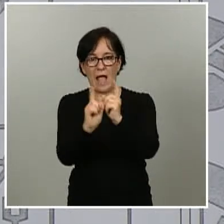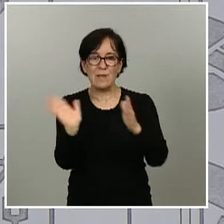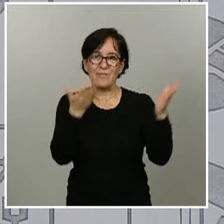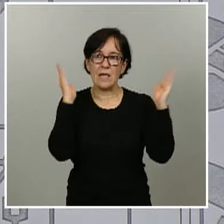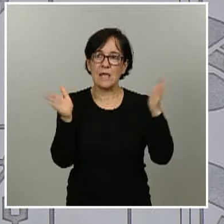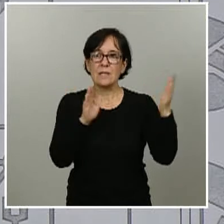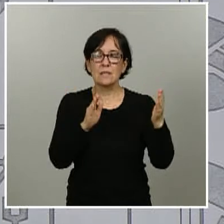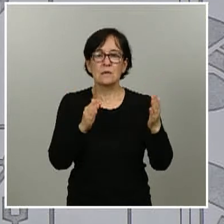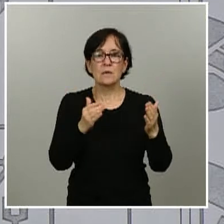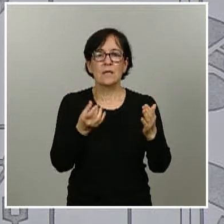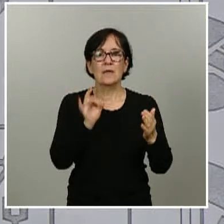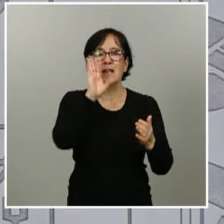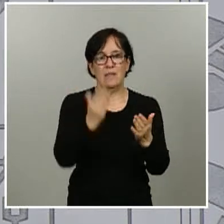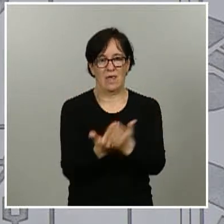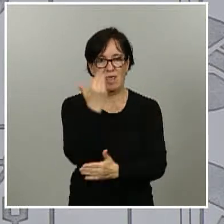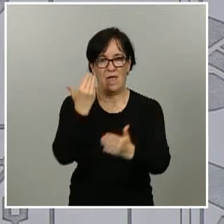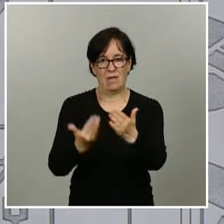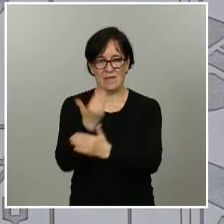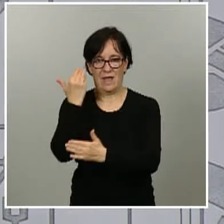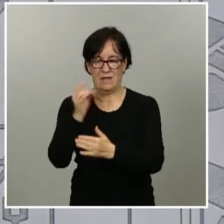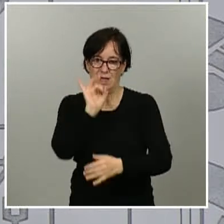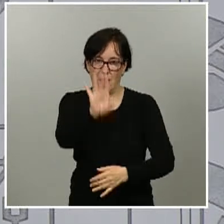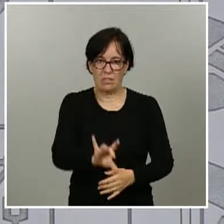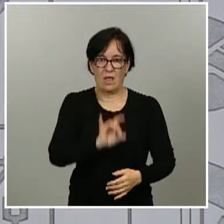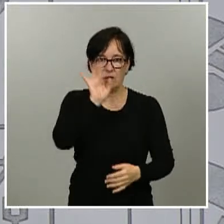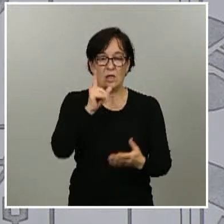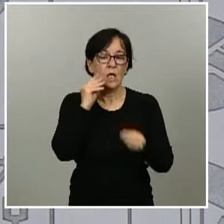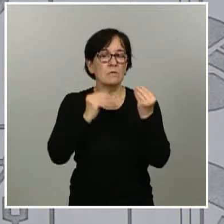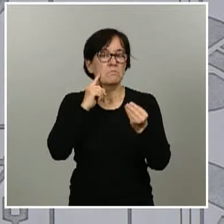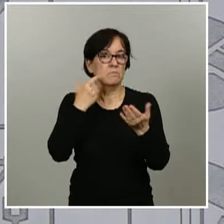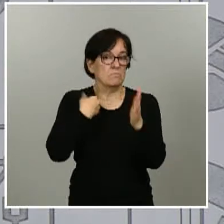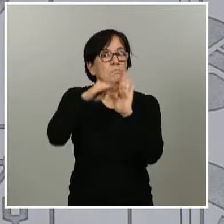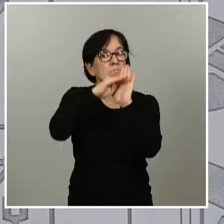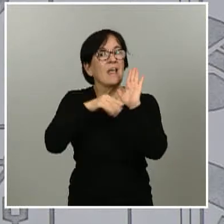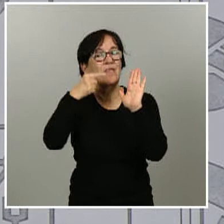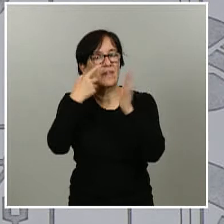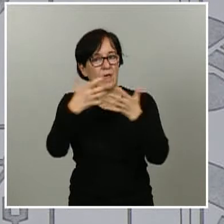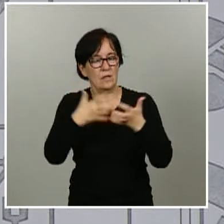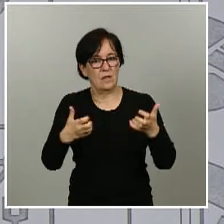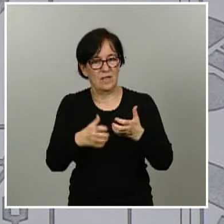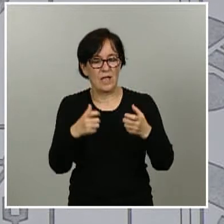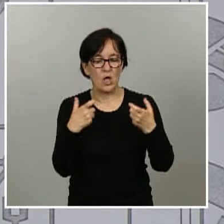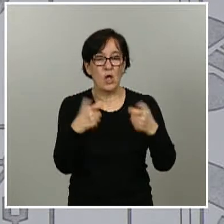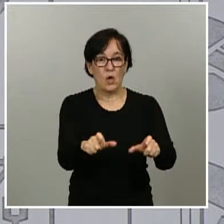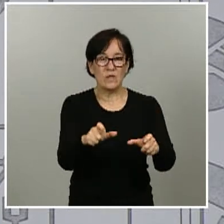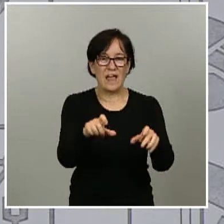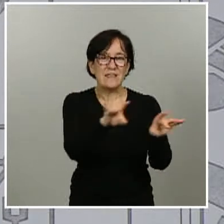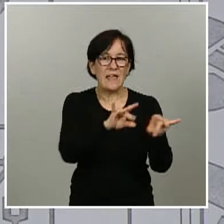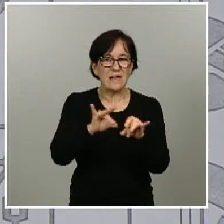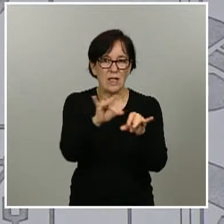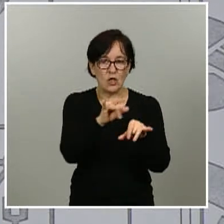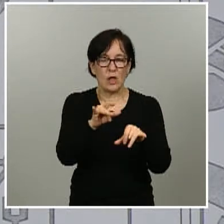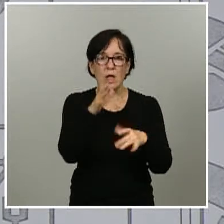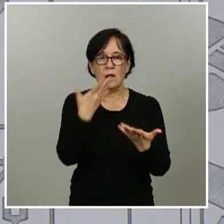días. Eso es lo establecido, igual que se establece que la unidad territorial de base en principio es